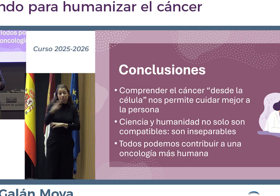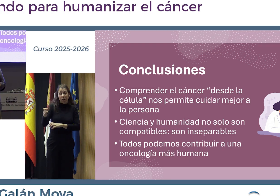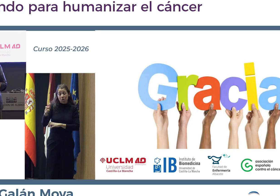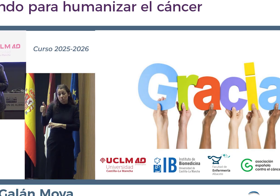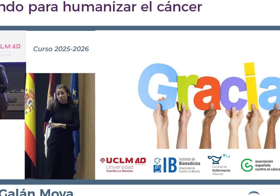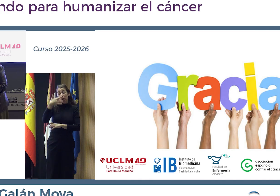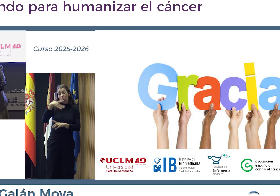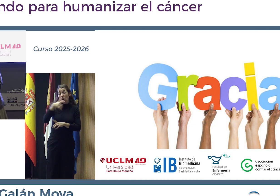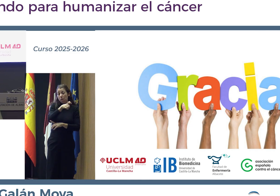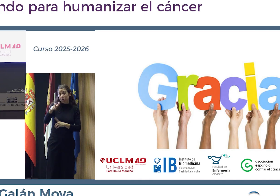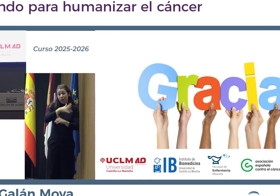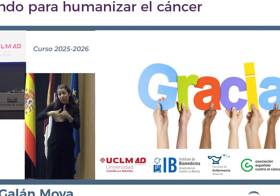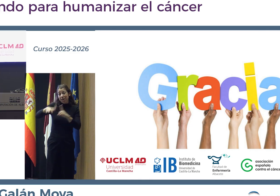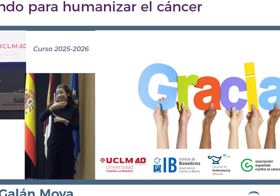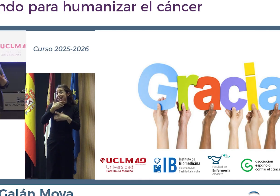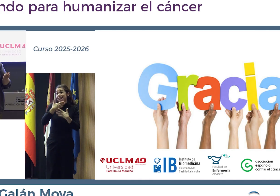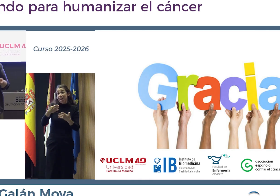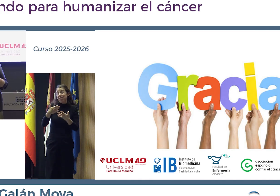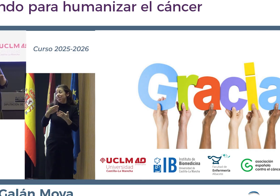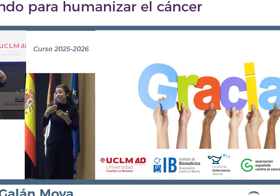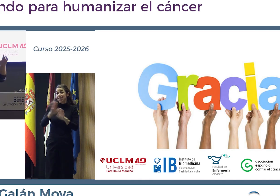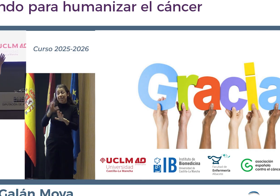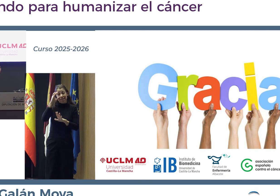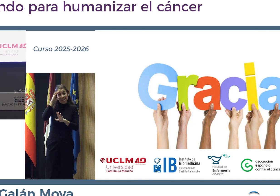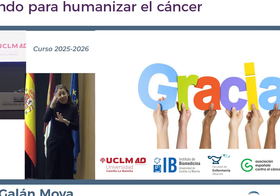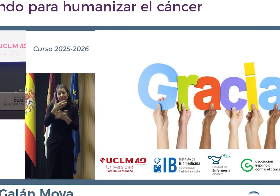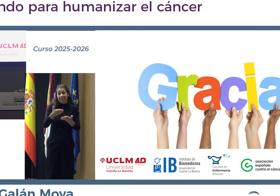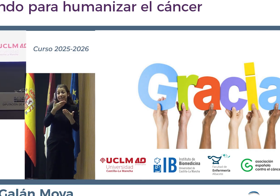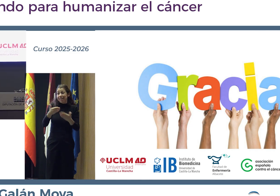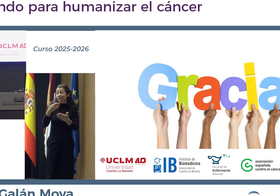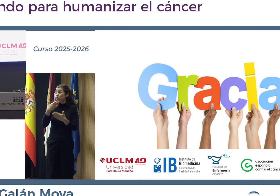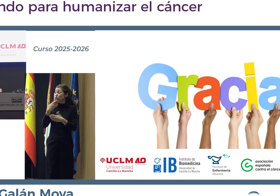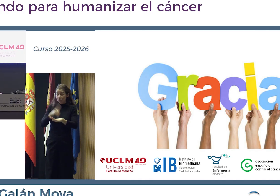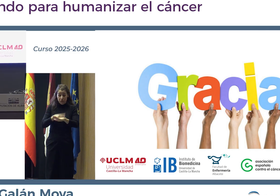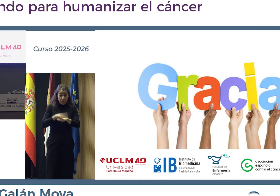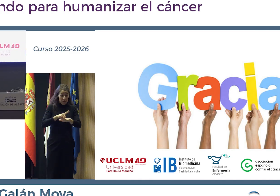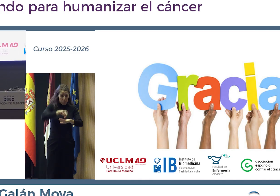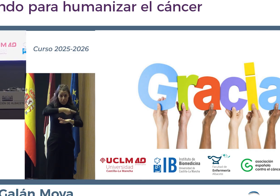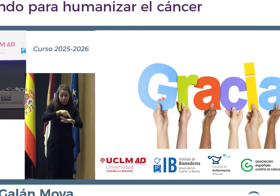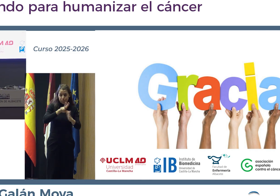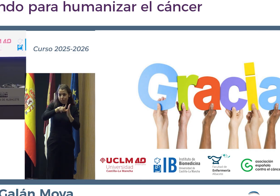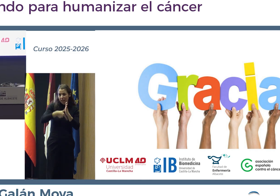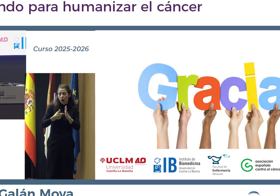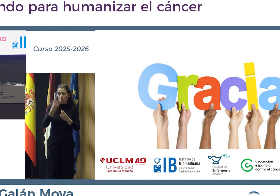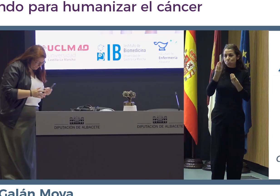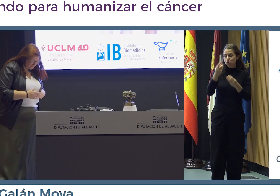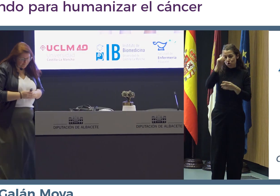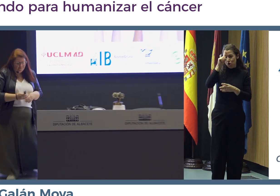rodea. Y nada, y muchísimas gracias por vuestra atención. No sé ni cuánto he tardado, pero ha debido ser mucho.